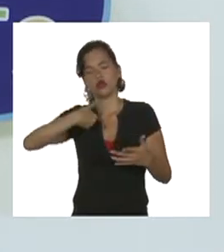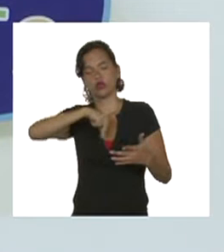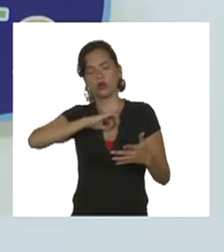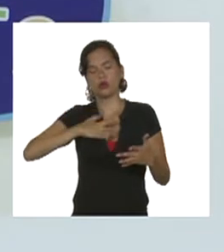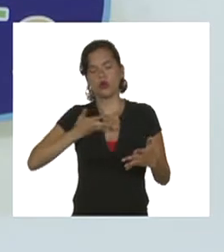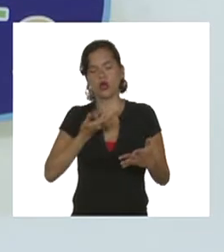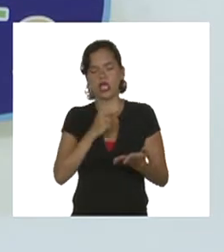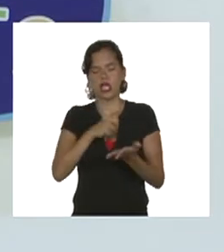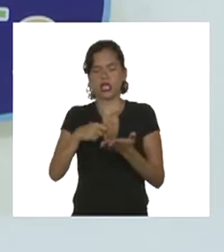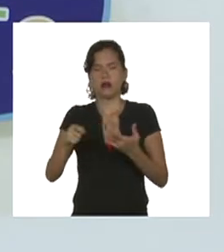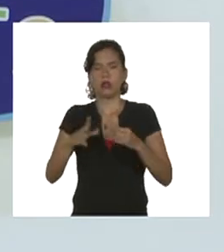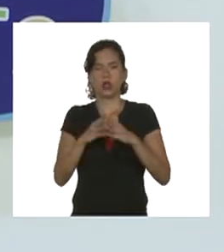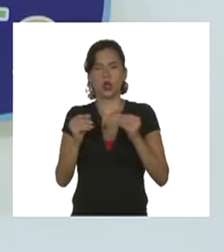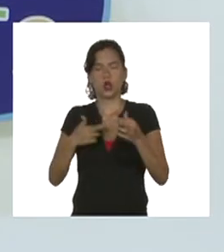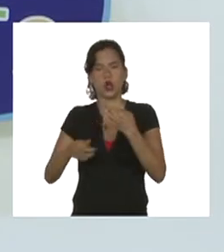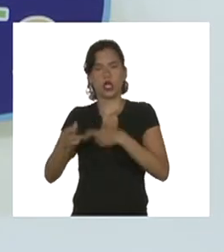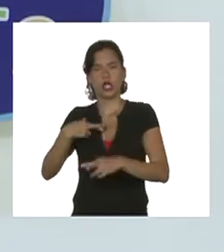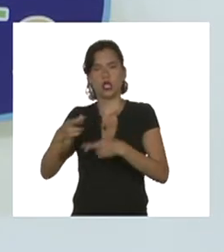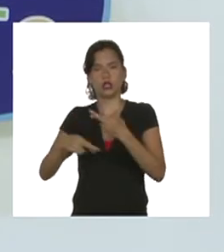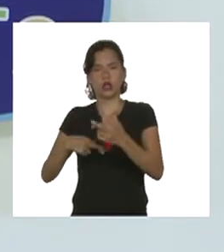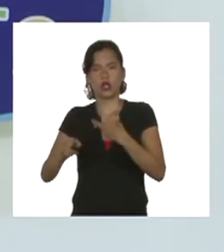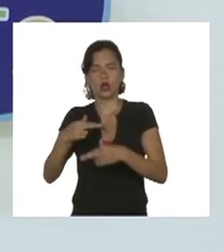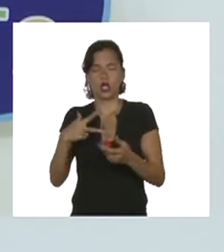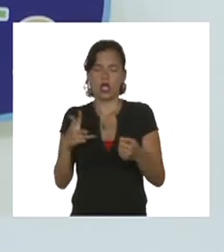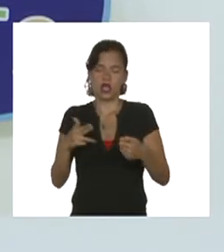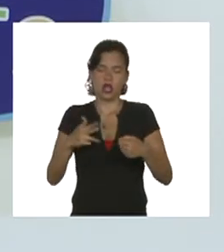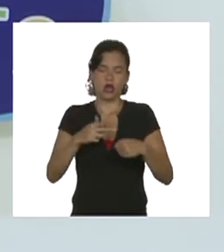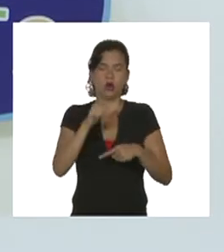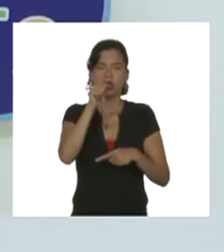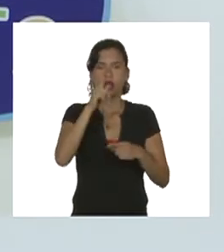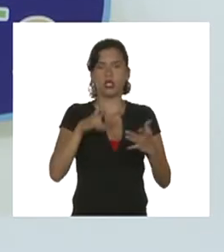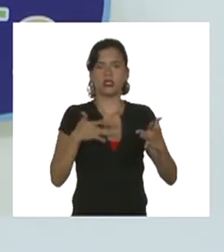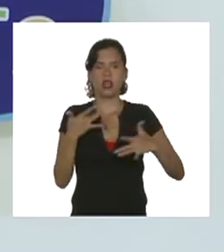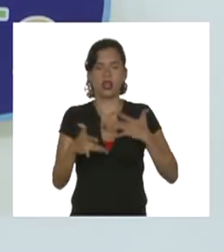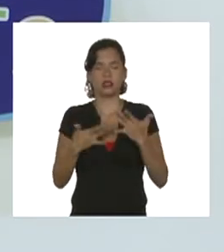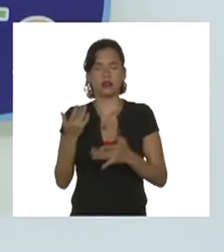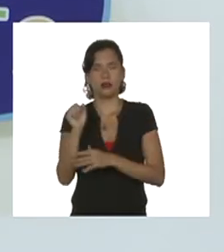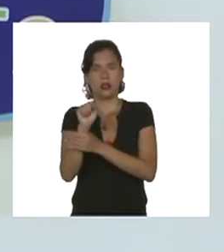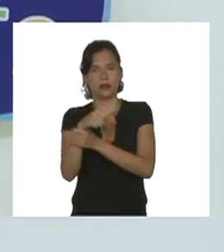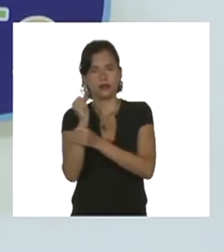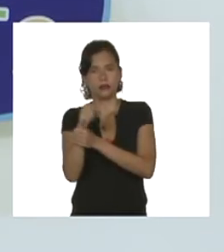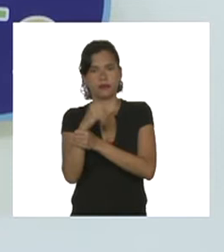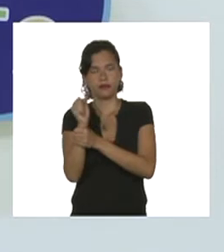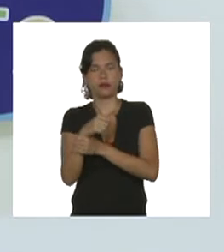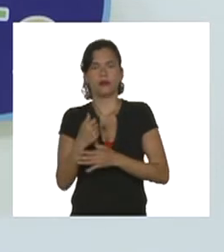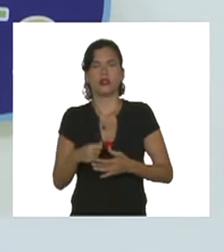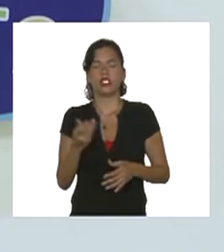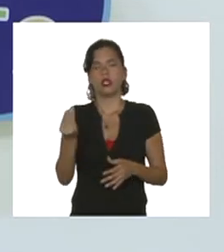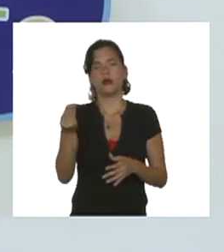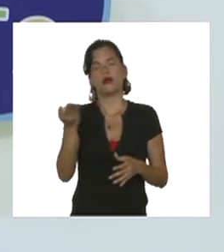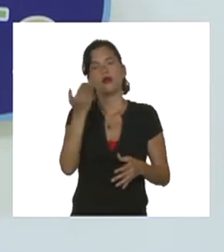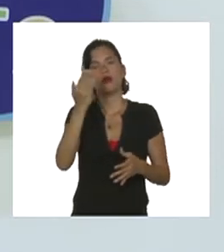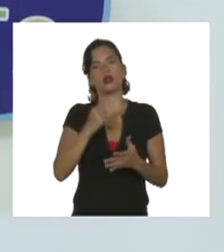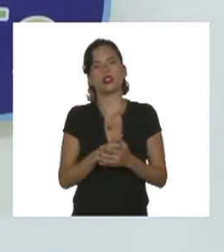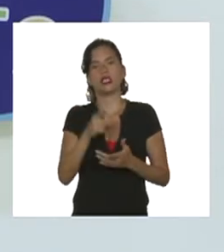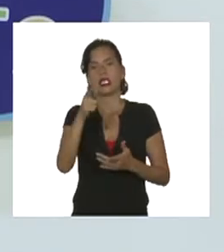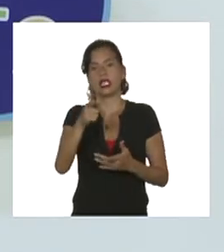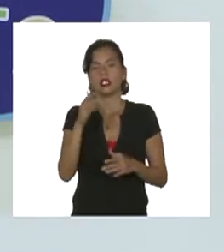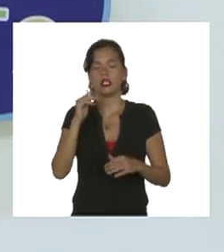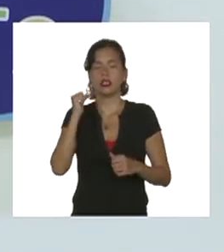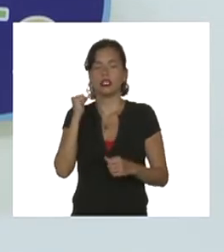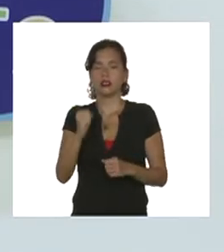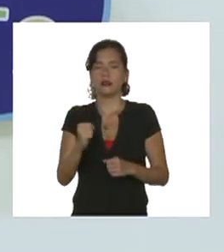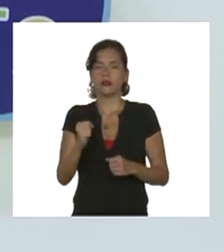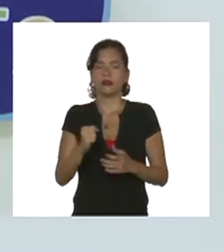lo relacionado a todo lo que es el recortado y esas actividades de psicomotricidad fina, es bien importante que estén